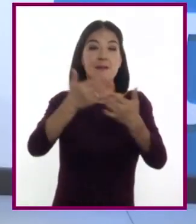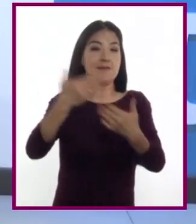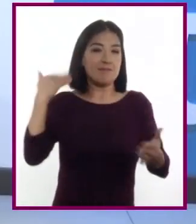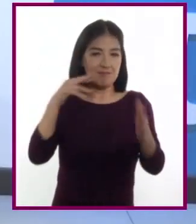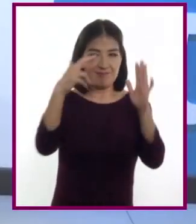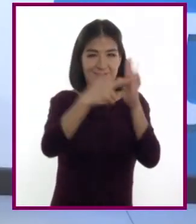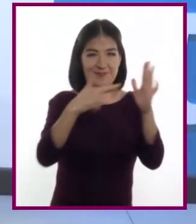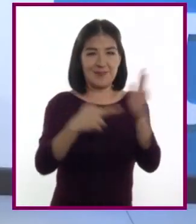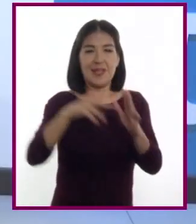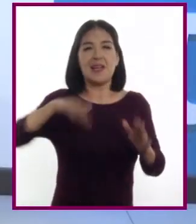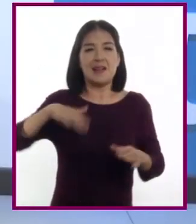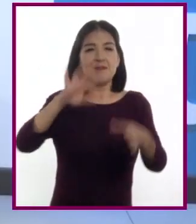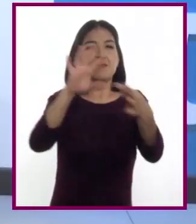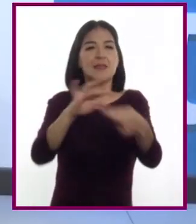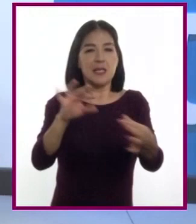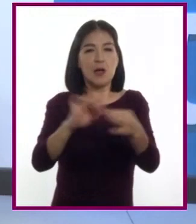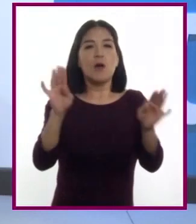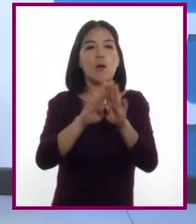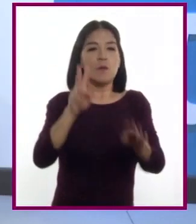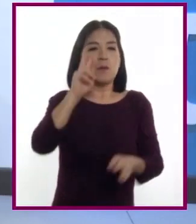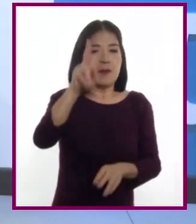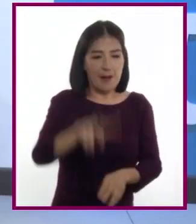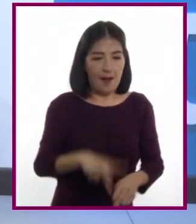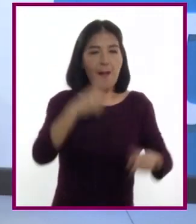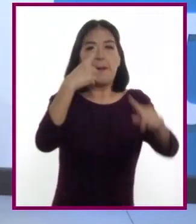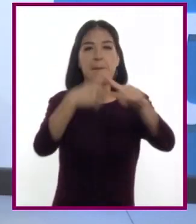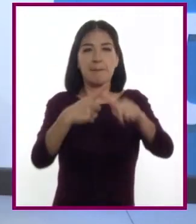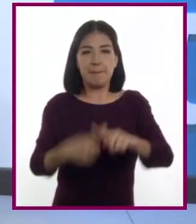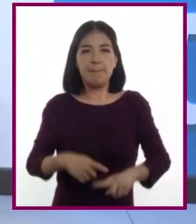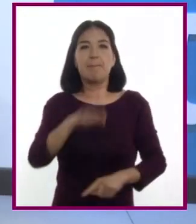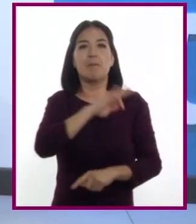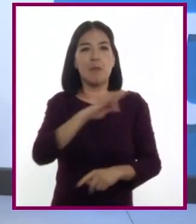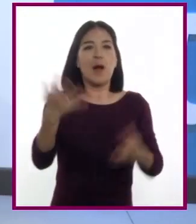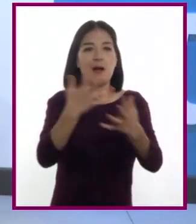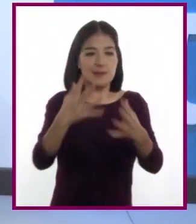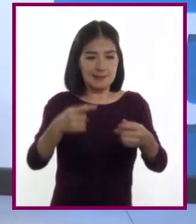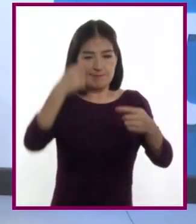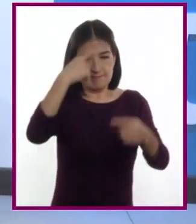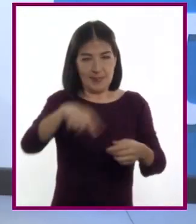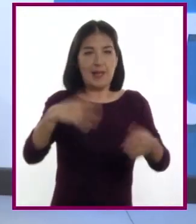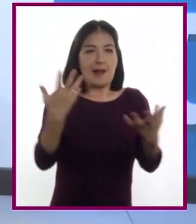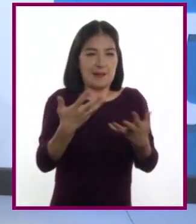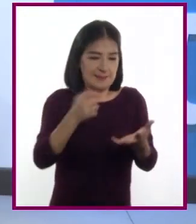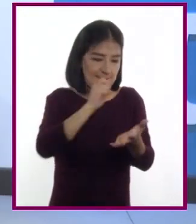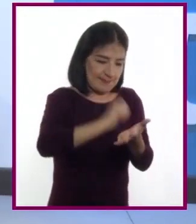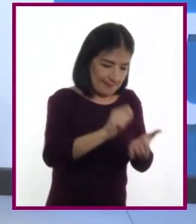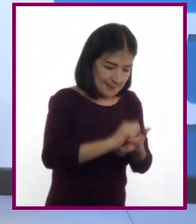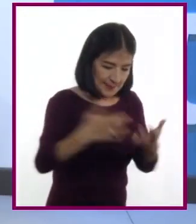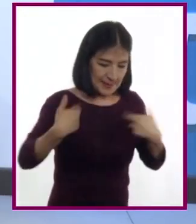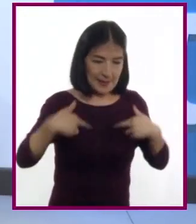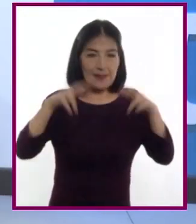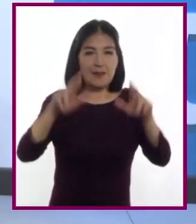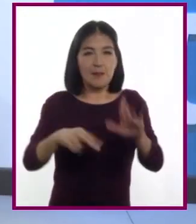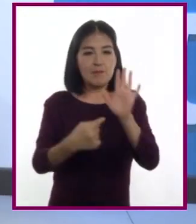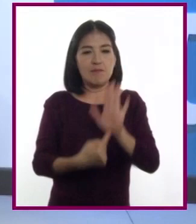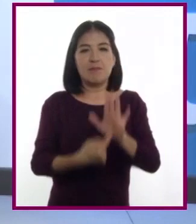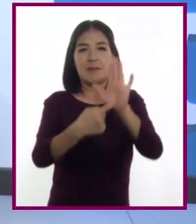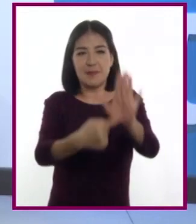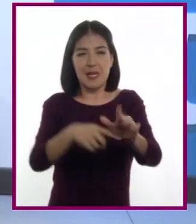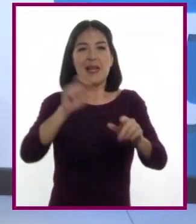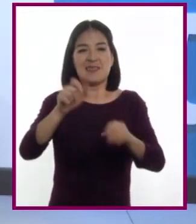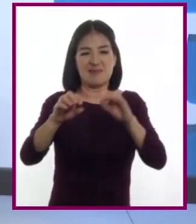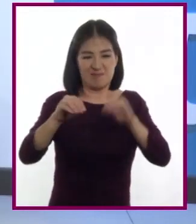anteriores nos permiten justificar las multiplicaciones que resolvimos para representar los dos primeros movimientos del